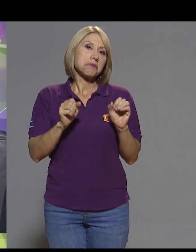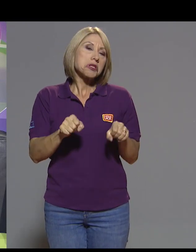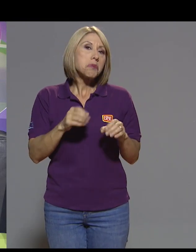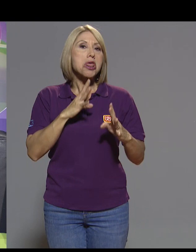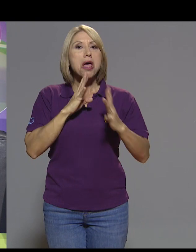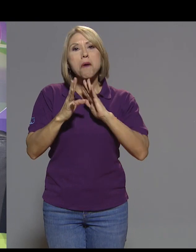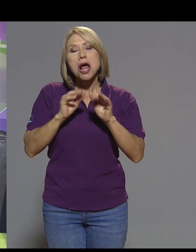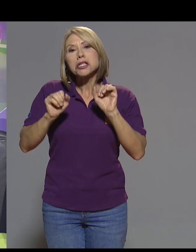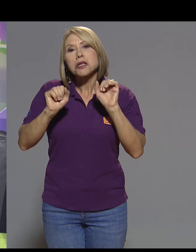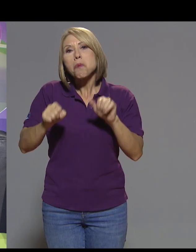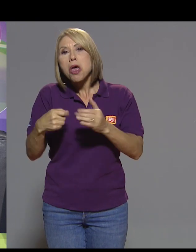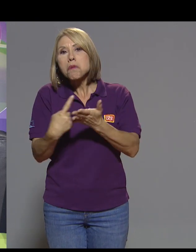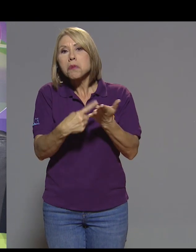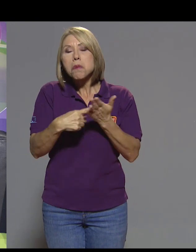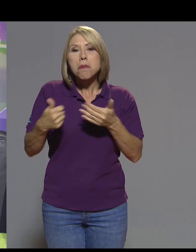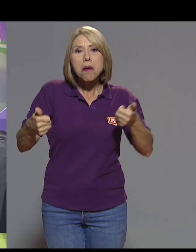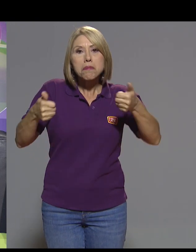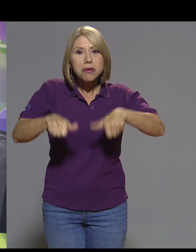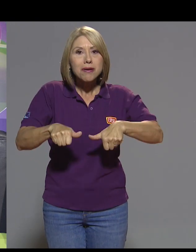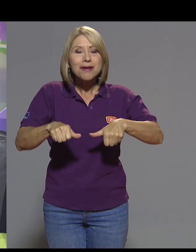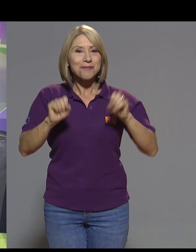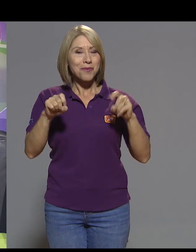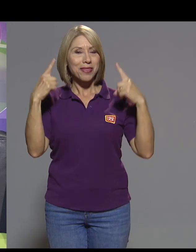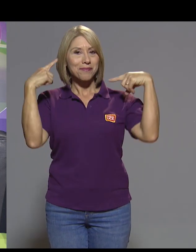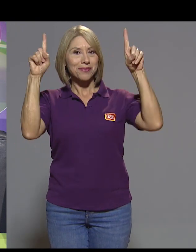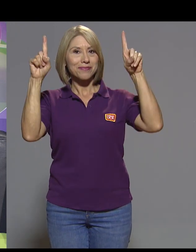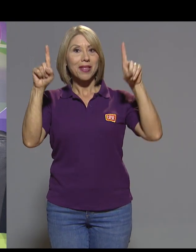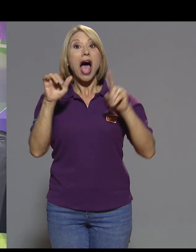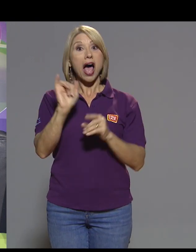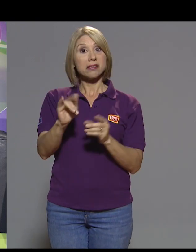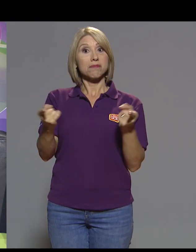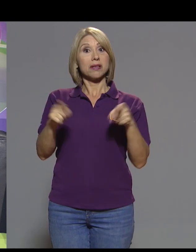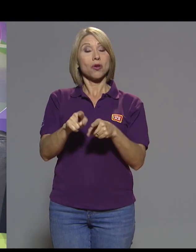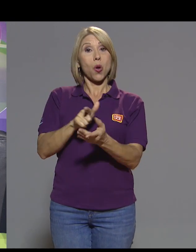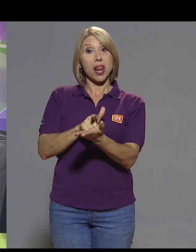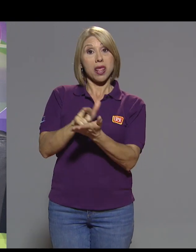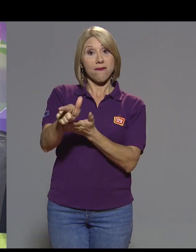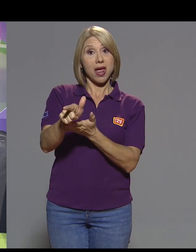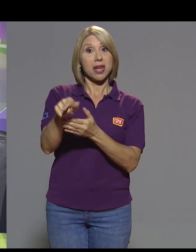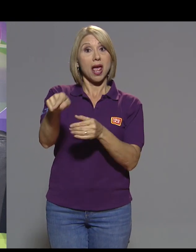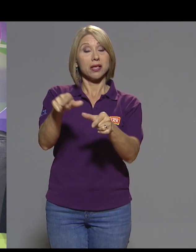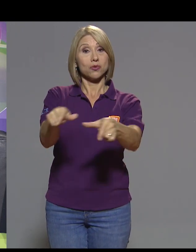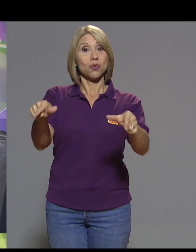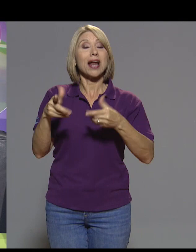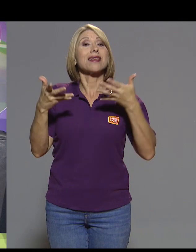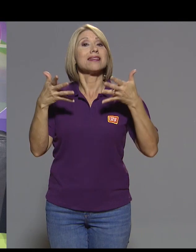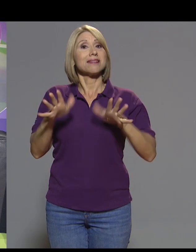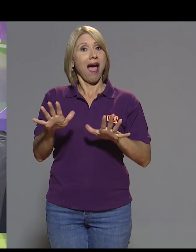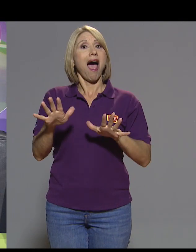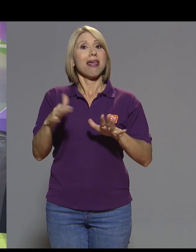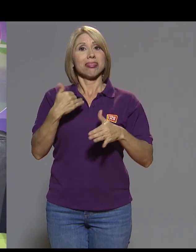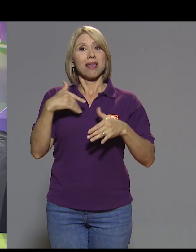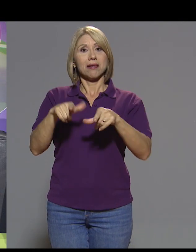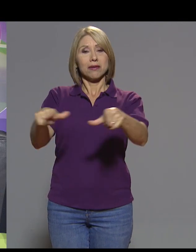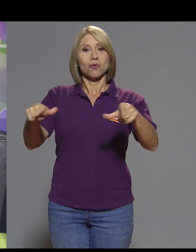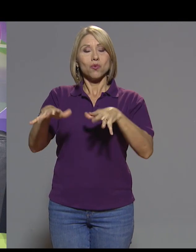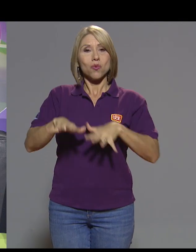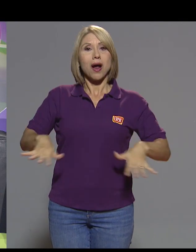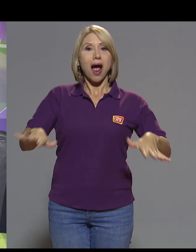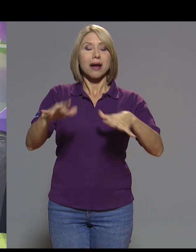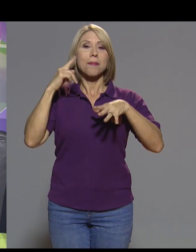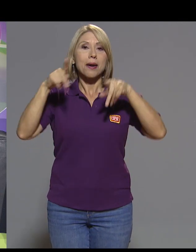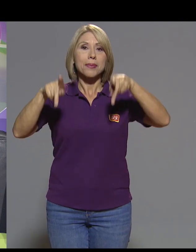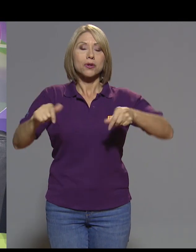perdiéndose de acuerdo todo se puede realizar y bueno así fue verdad liberia es uno de los comités cantonales que ya generó un espacio para